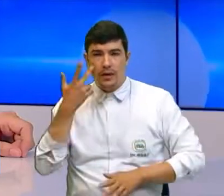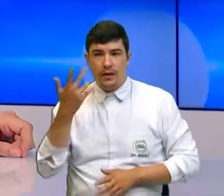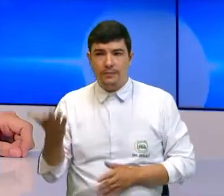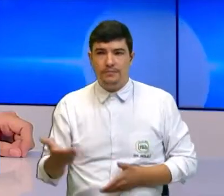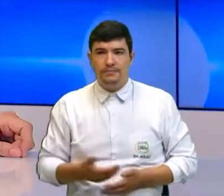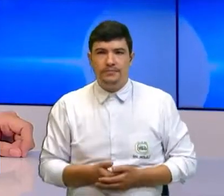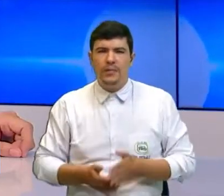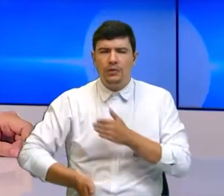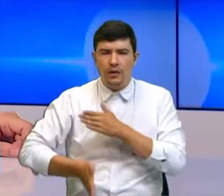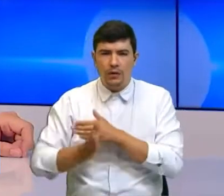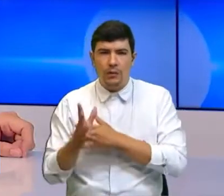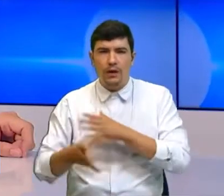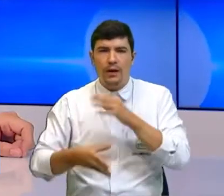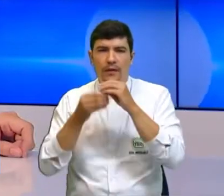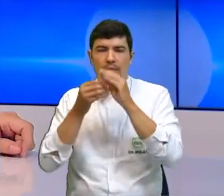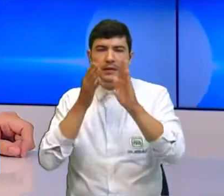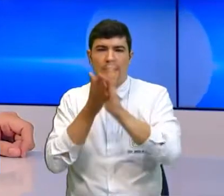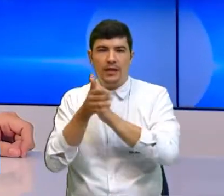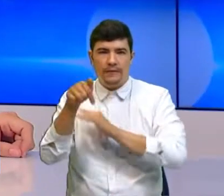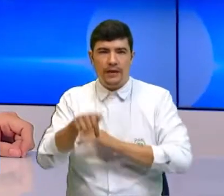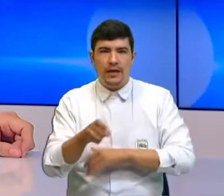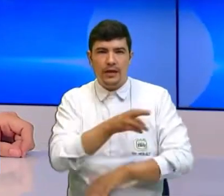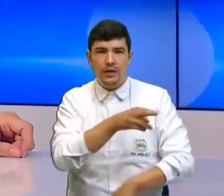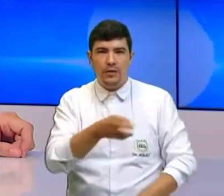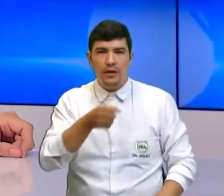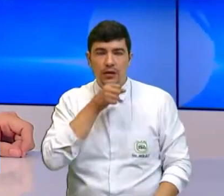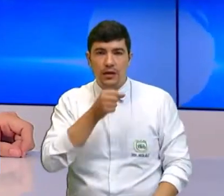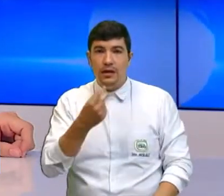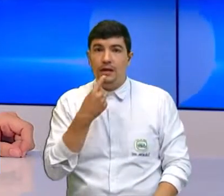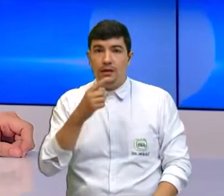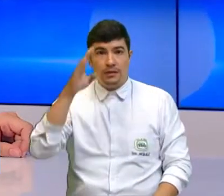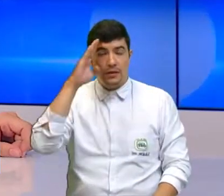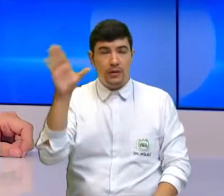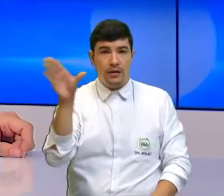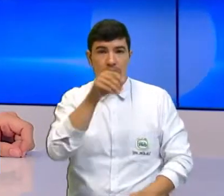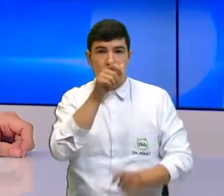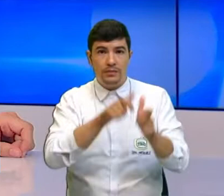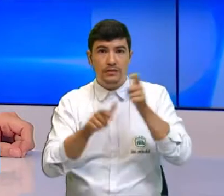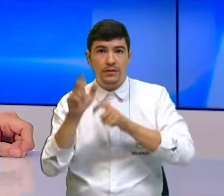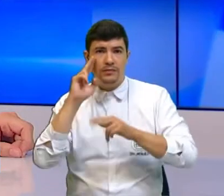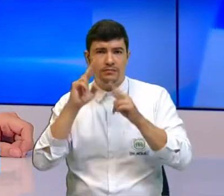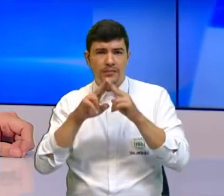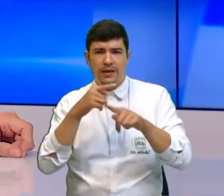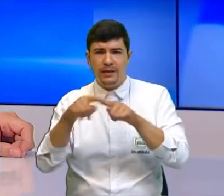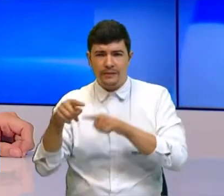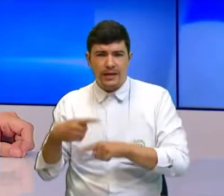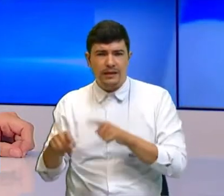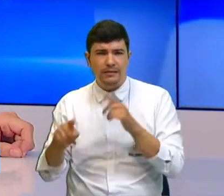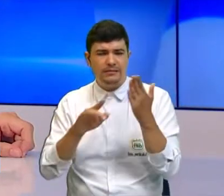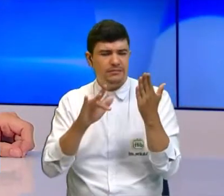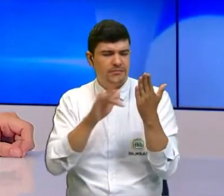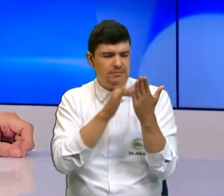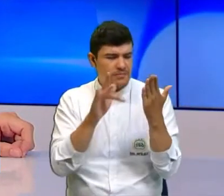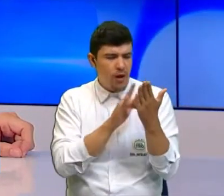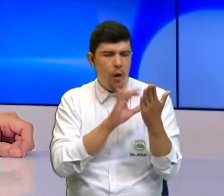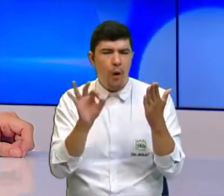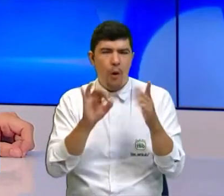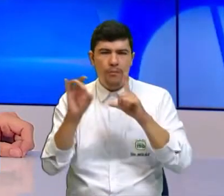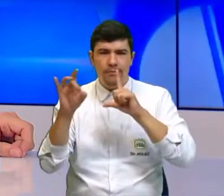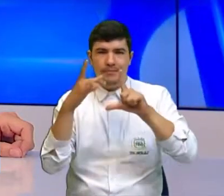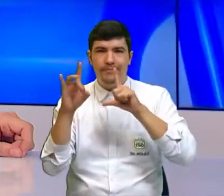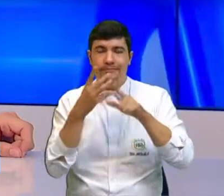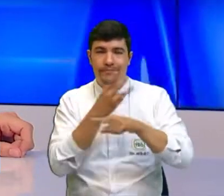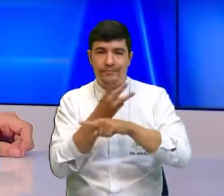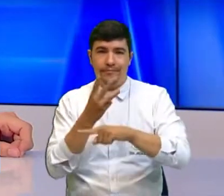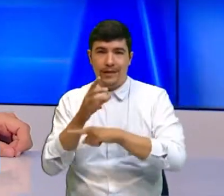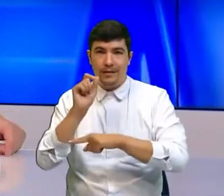continuamos con más información en oriente noticias saludando también a nuestros televidentes que nos ven a través de diferentes dispositivos a través de www acá en